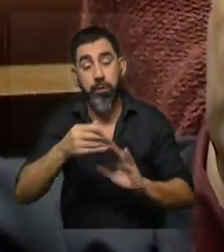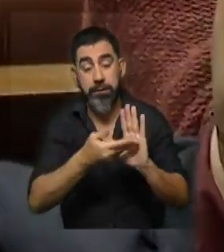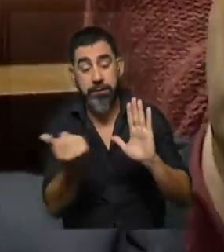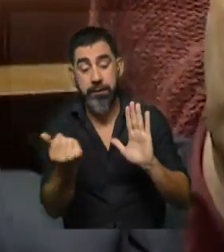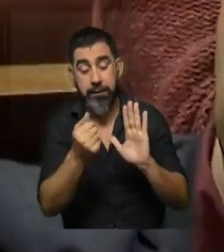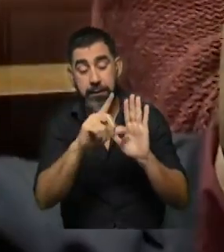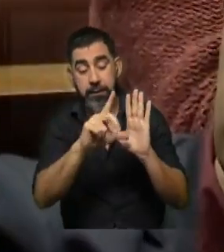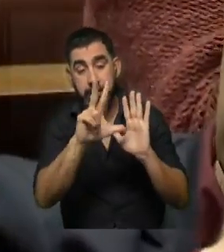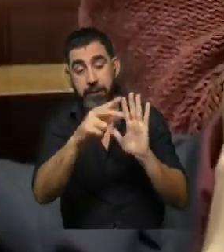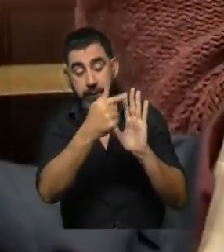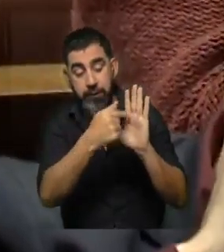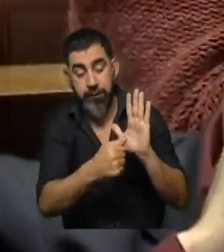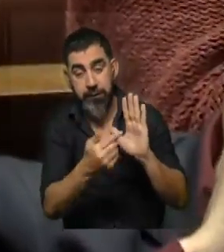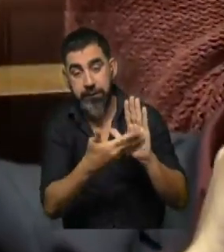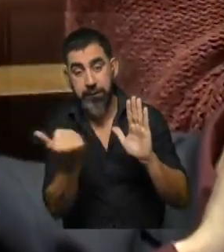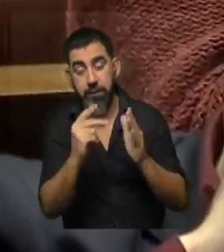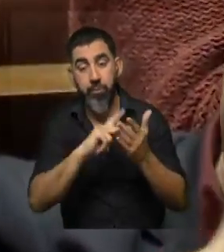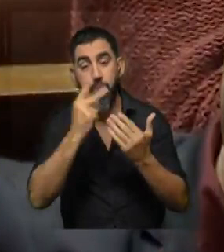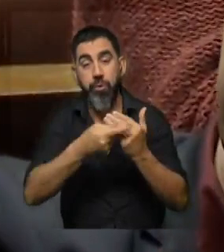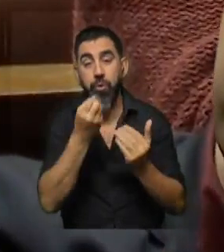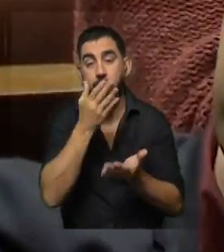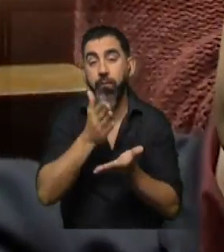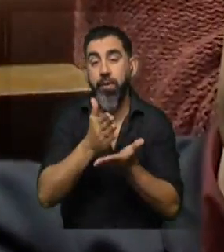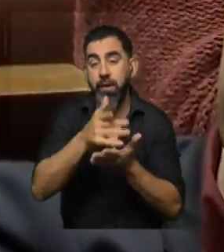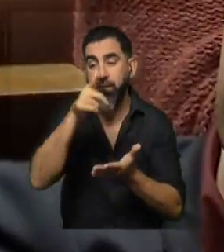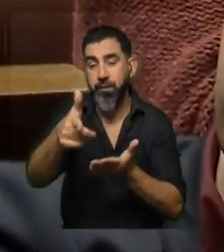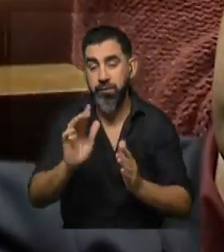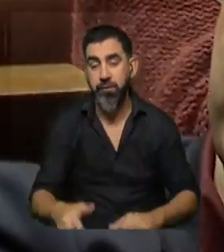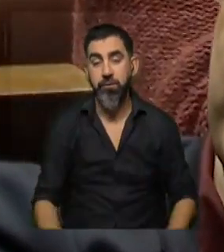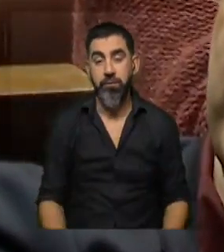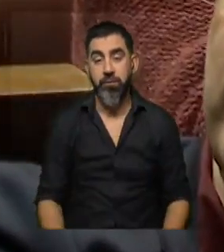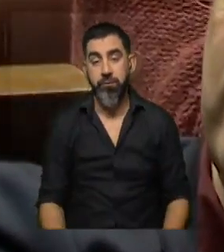esas dos esas tres condiciones este proyecto se ve beneficiado directamente